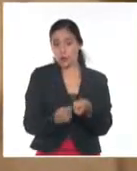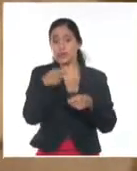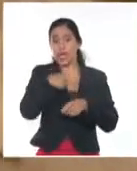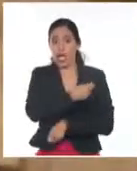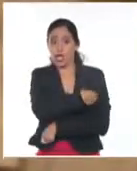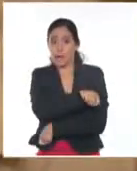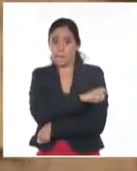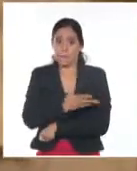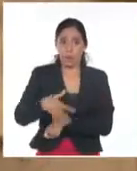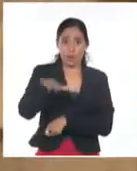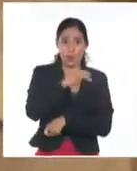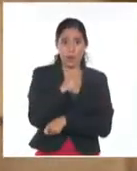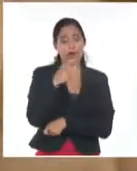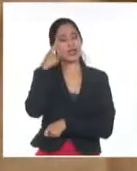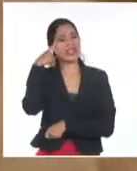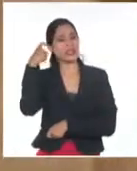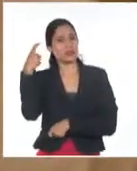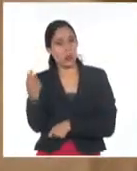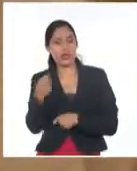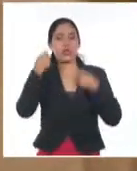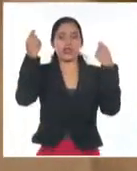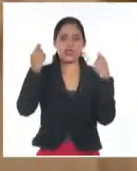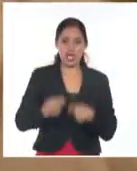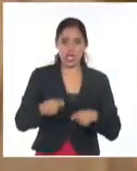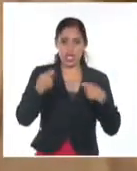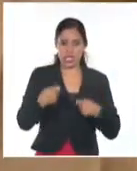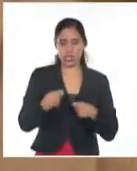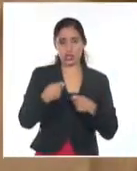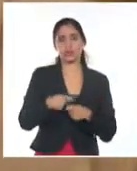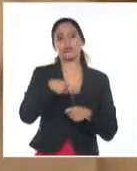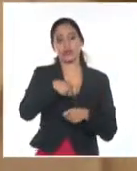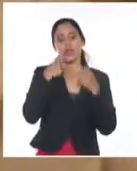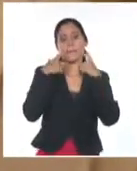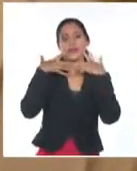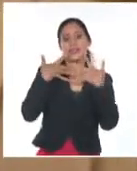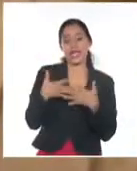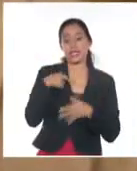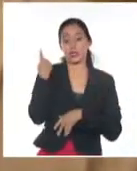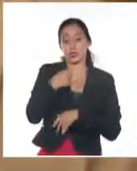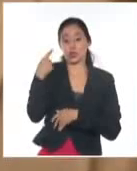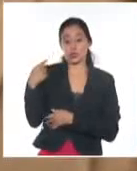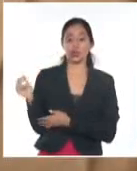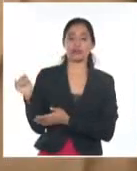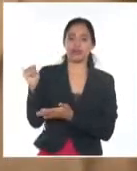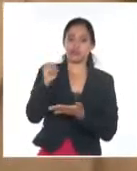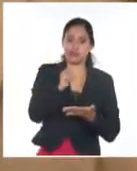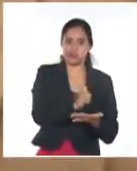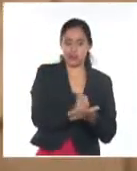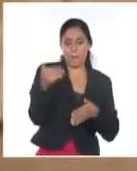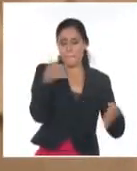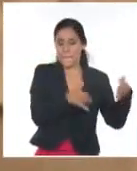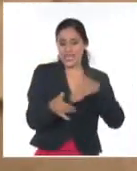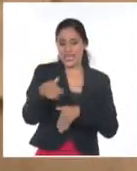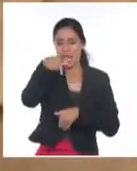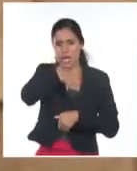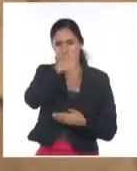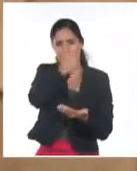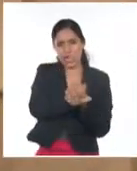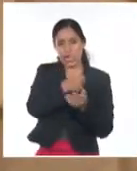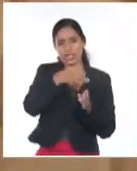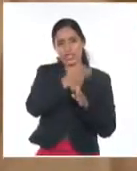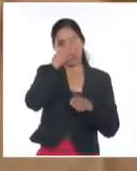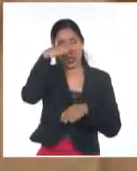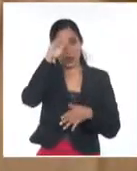derechos, de sus sueños. Entonces, para nosotros de Bahía es un placer muy grande estar ahora en Cuba, en Santiago, haciendo estas